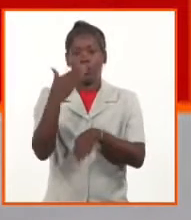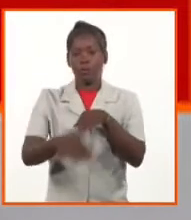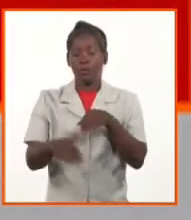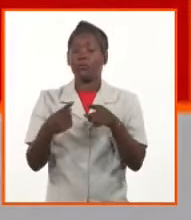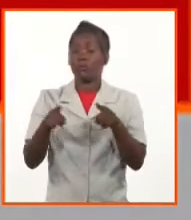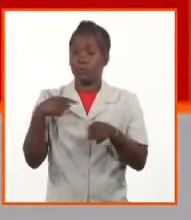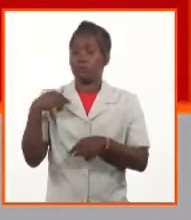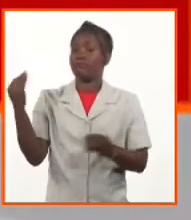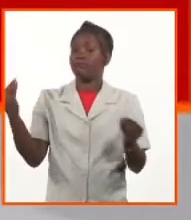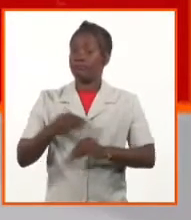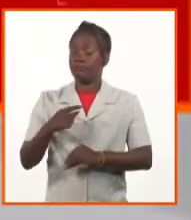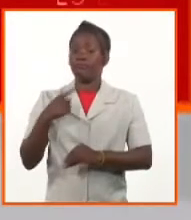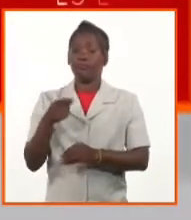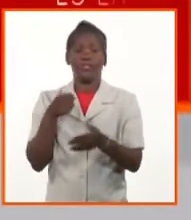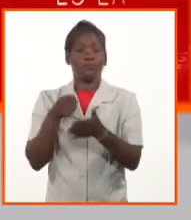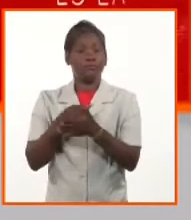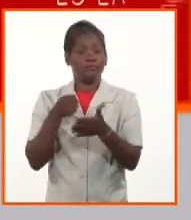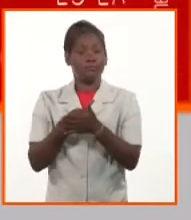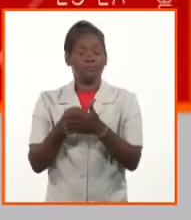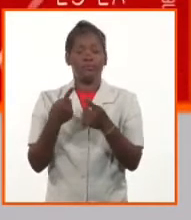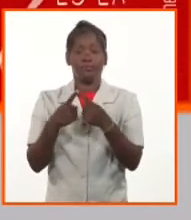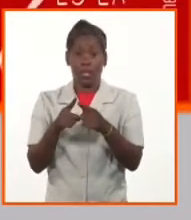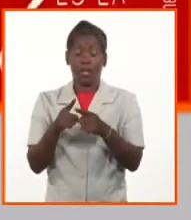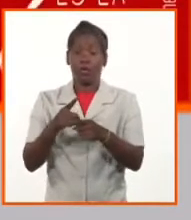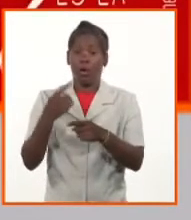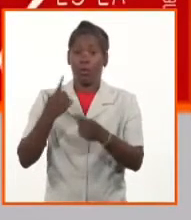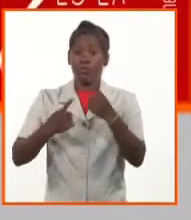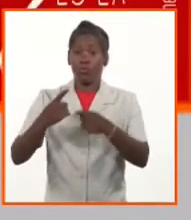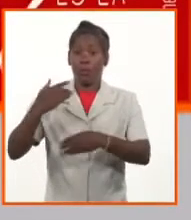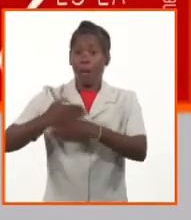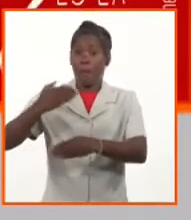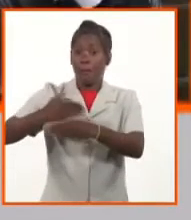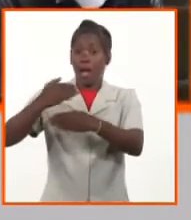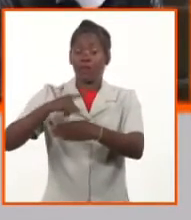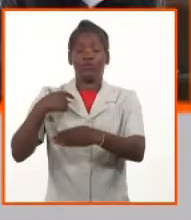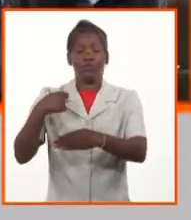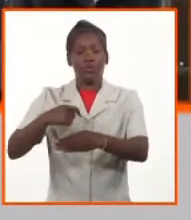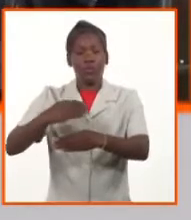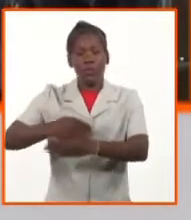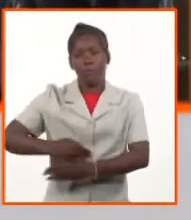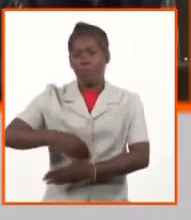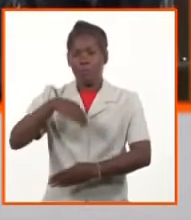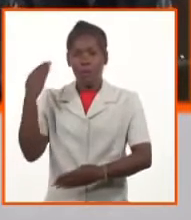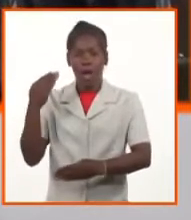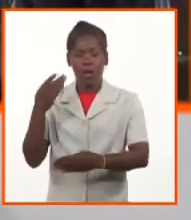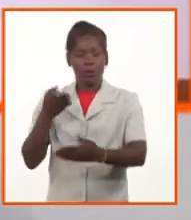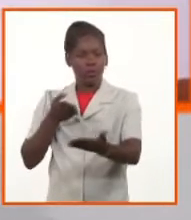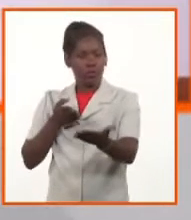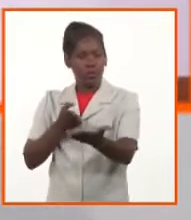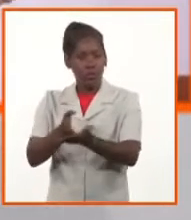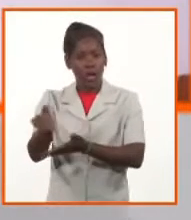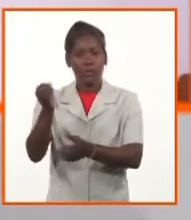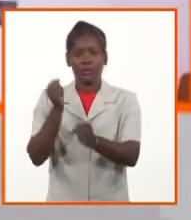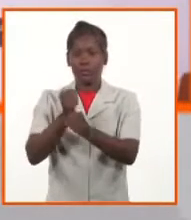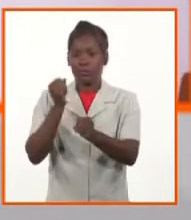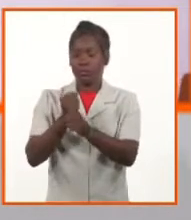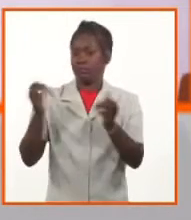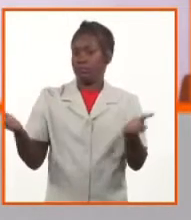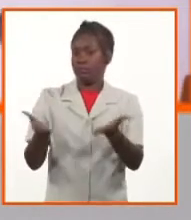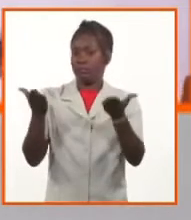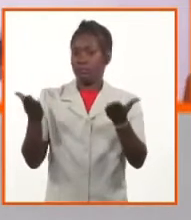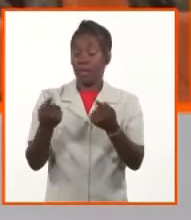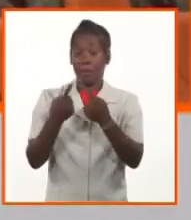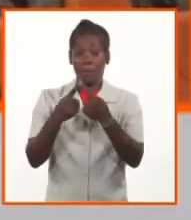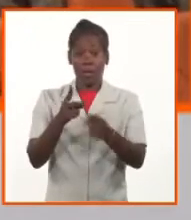siempre, aún en retos, en desafíos muy difíciles que sabemos pueden seguir creciendo también. Nosotros jamás podemos traicionar las